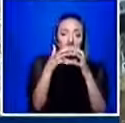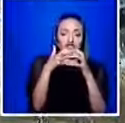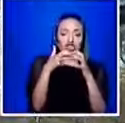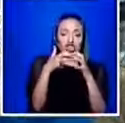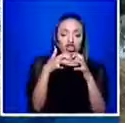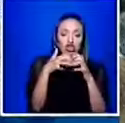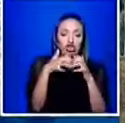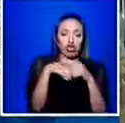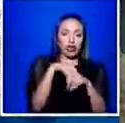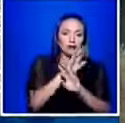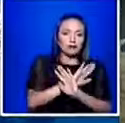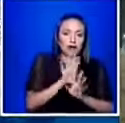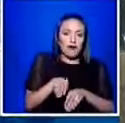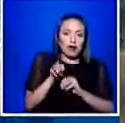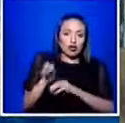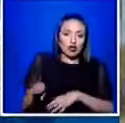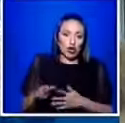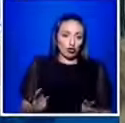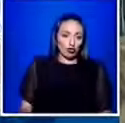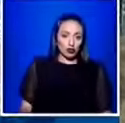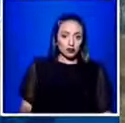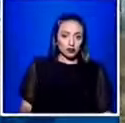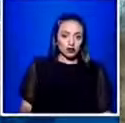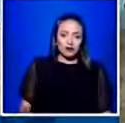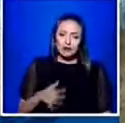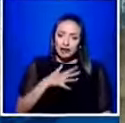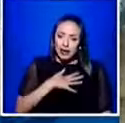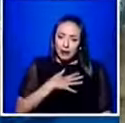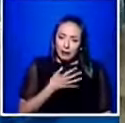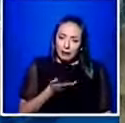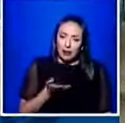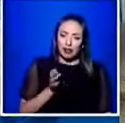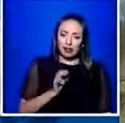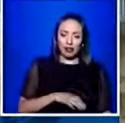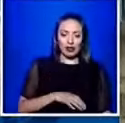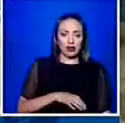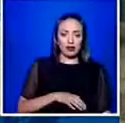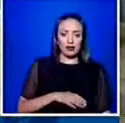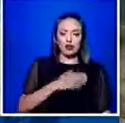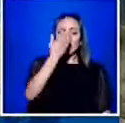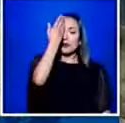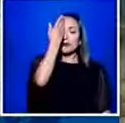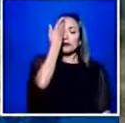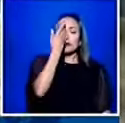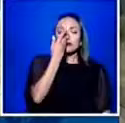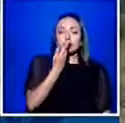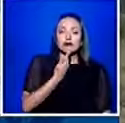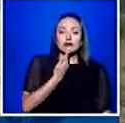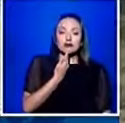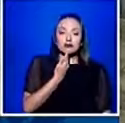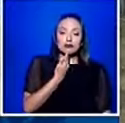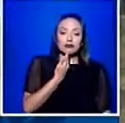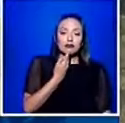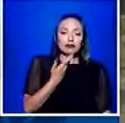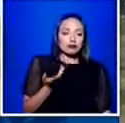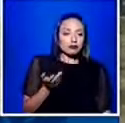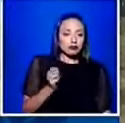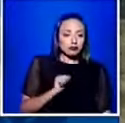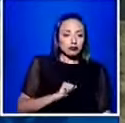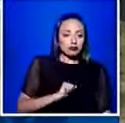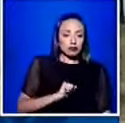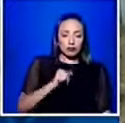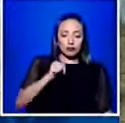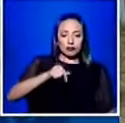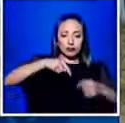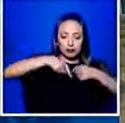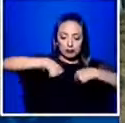abandonando y se está perdiendo. Como les decimos, qué pena ver la mitad del rostro de Manuelita Sáenz aquí en el